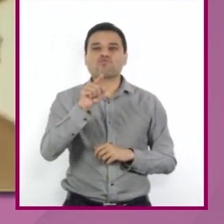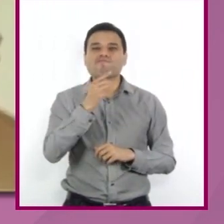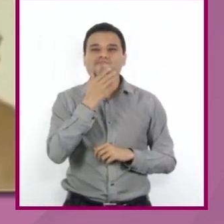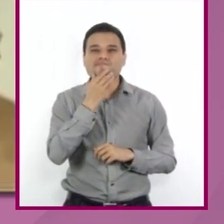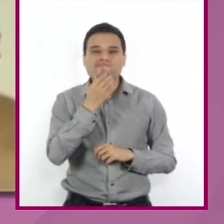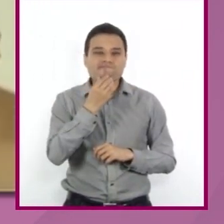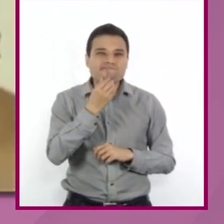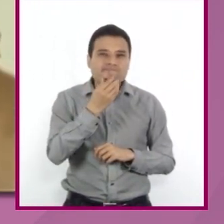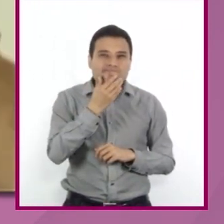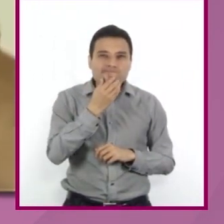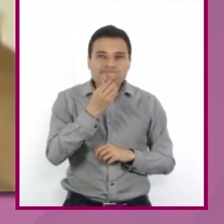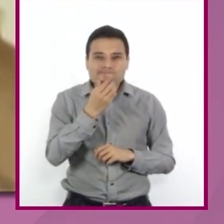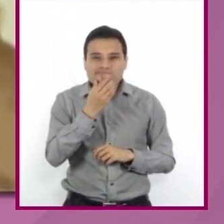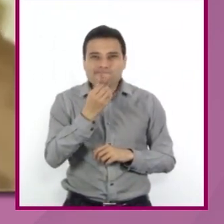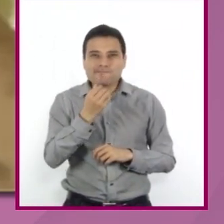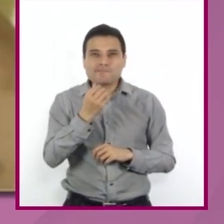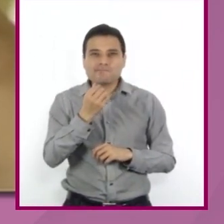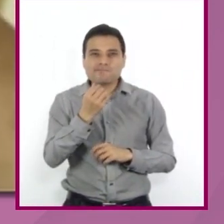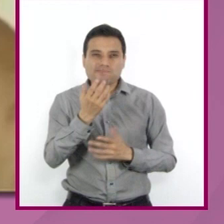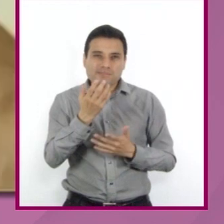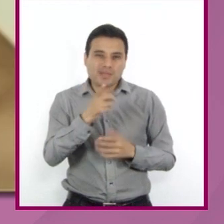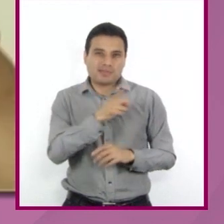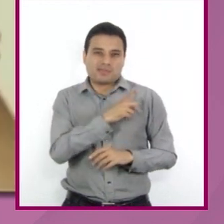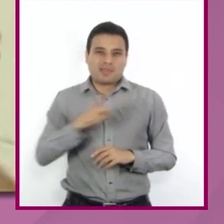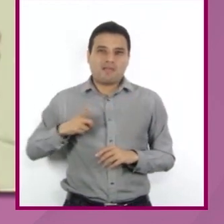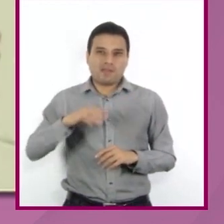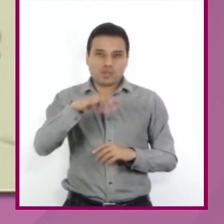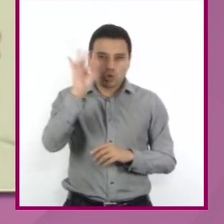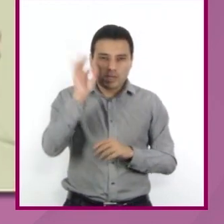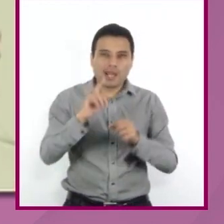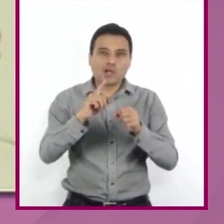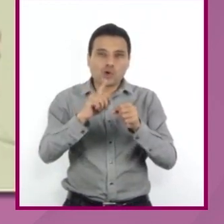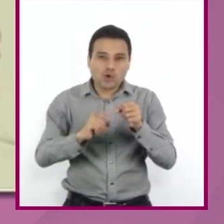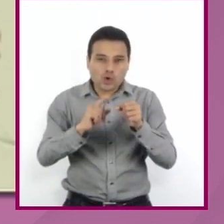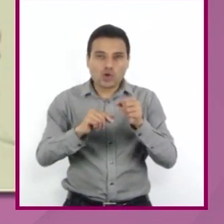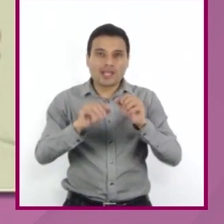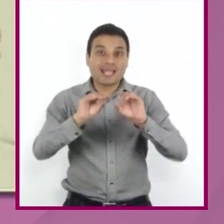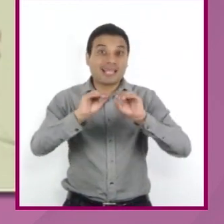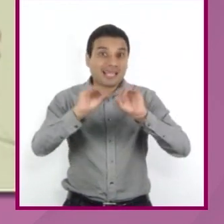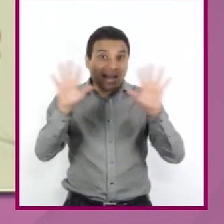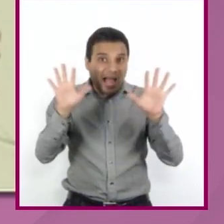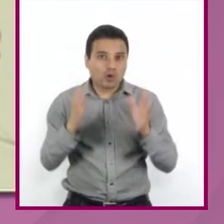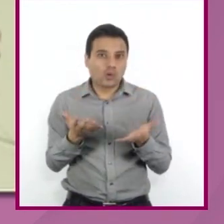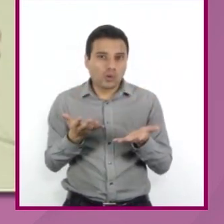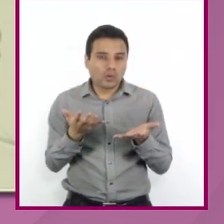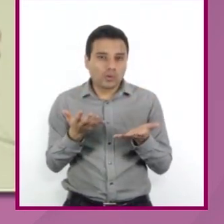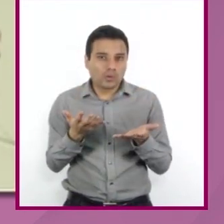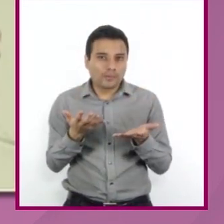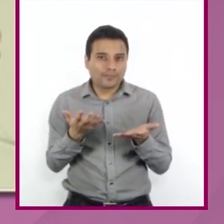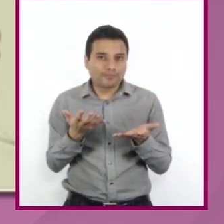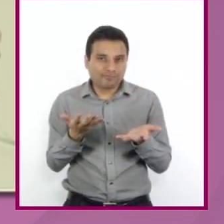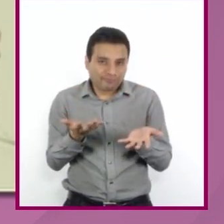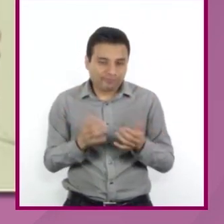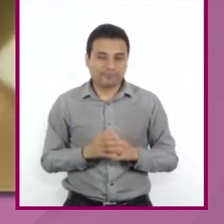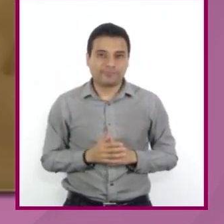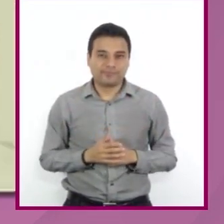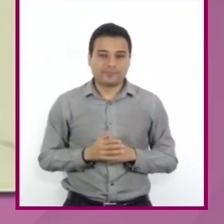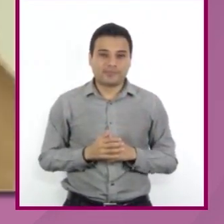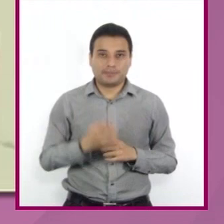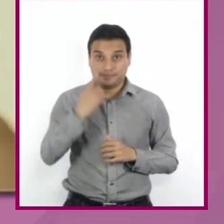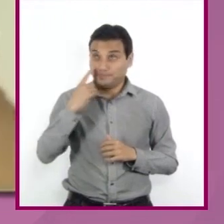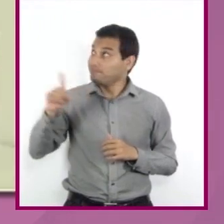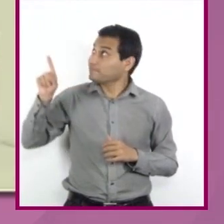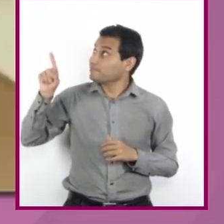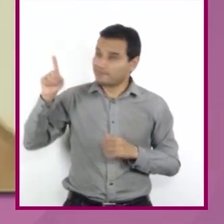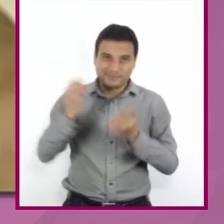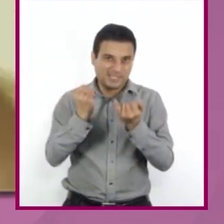tener partes claras, es decir, una paleta de tonos claros como estos que